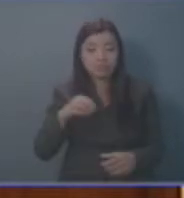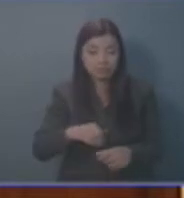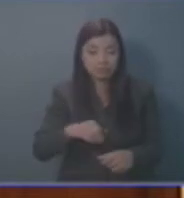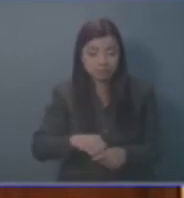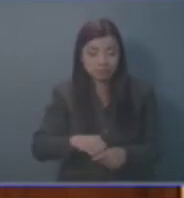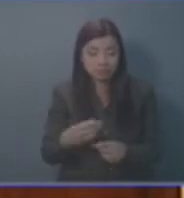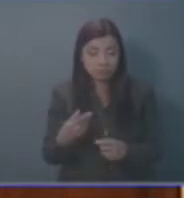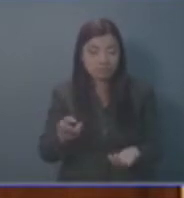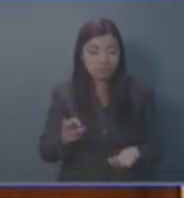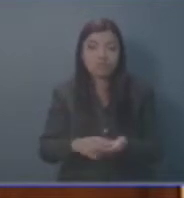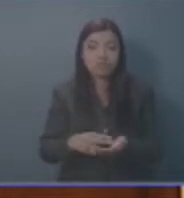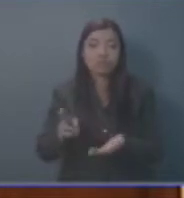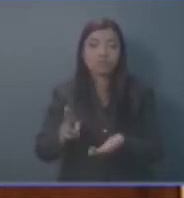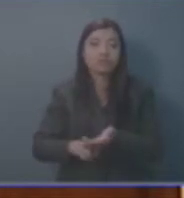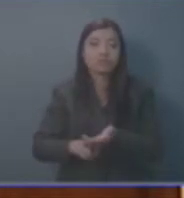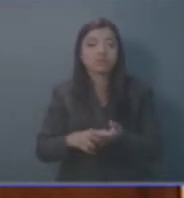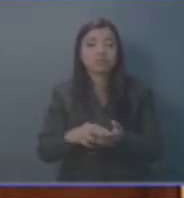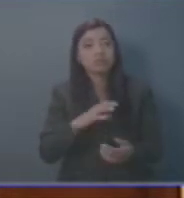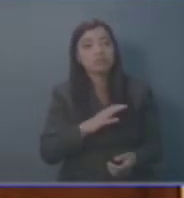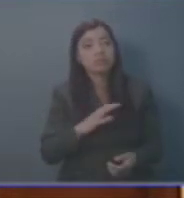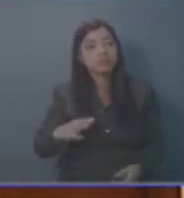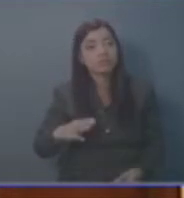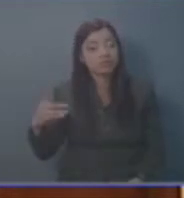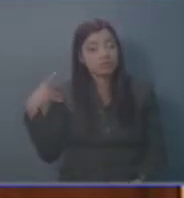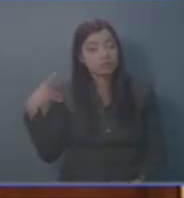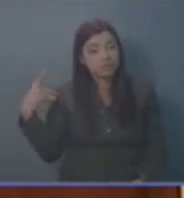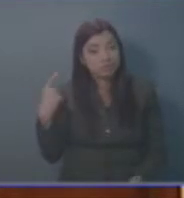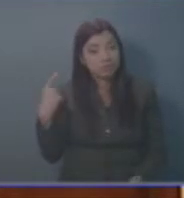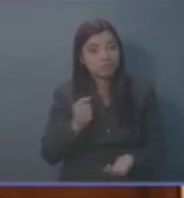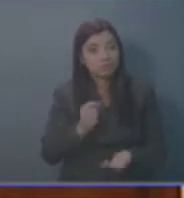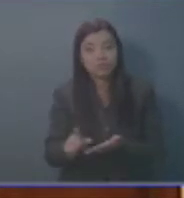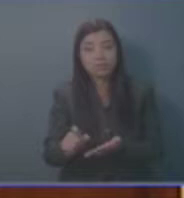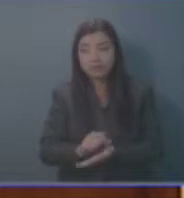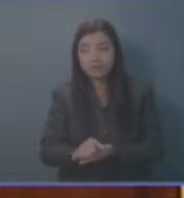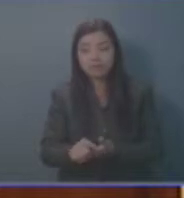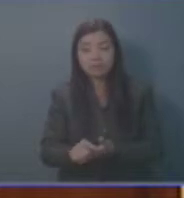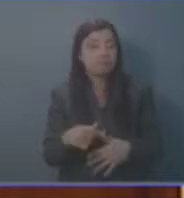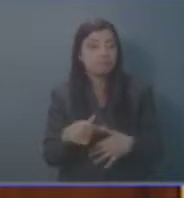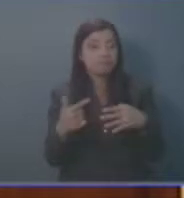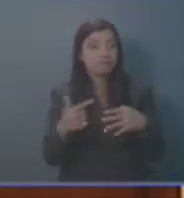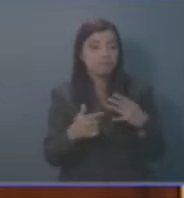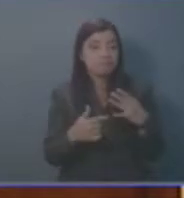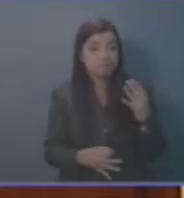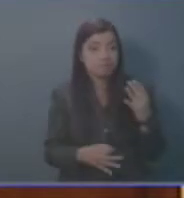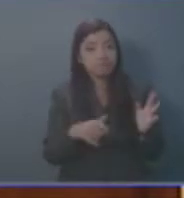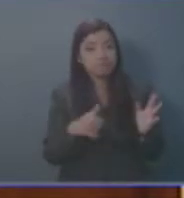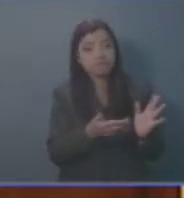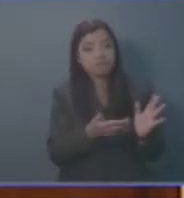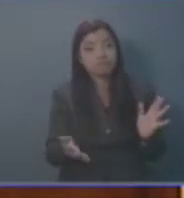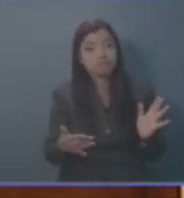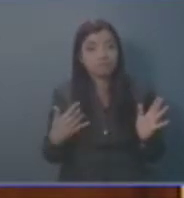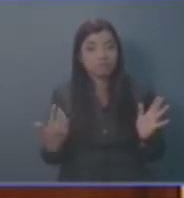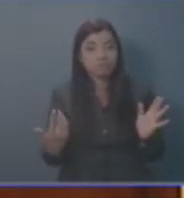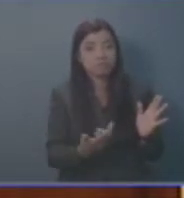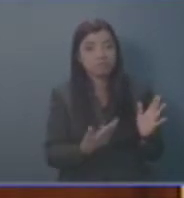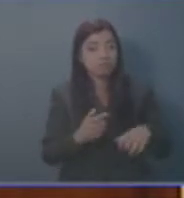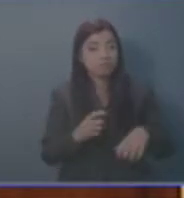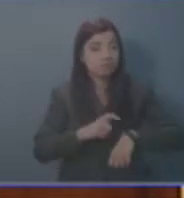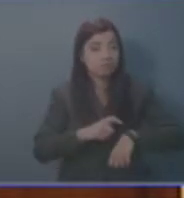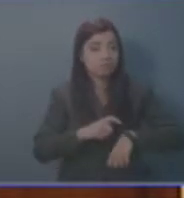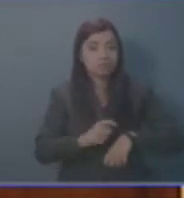la contratación de los consejos directivos escolares, pasen a ley de salario. Esta es otra de nuestras apuestas de corto